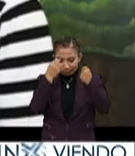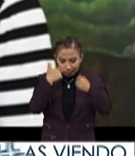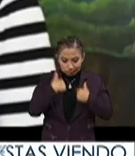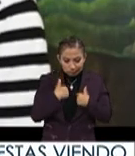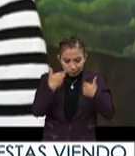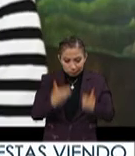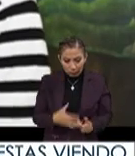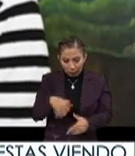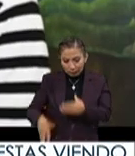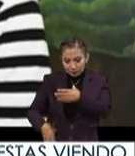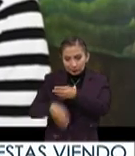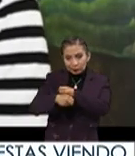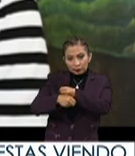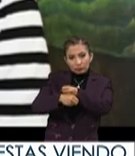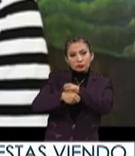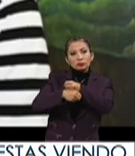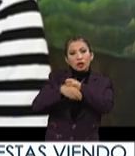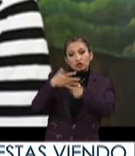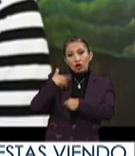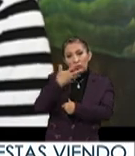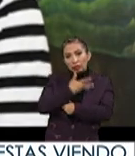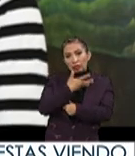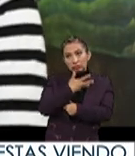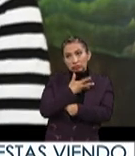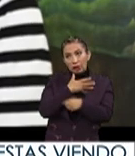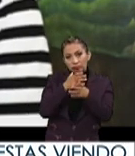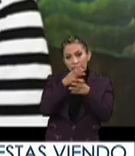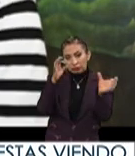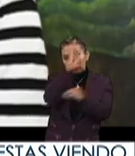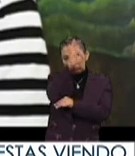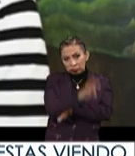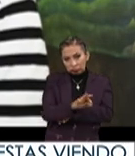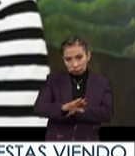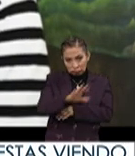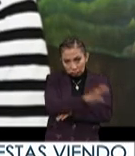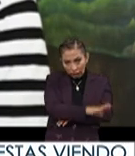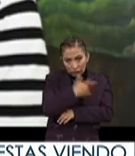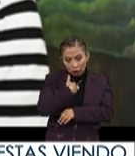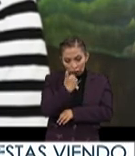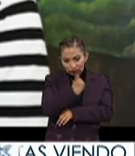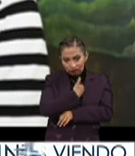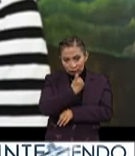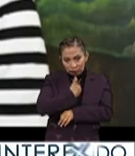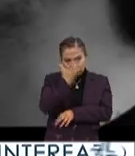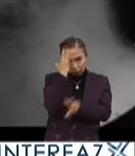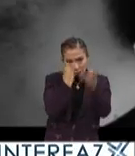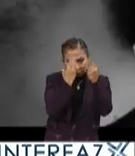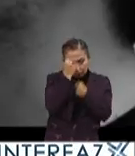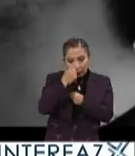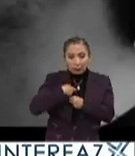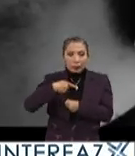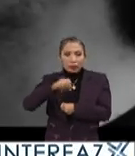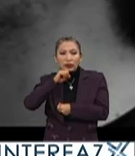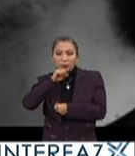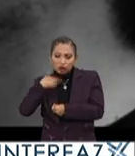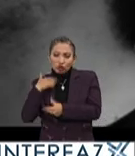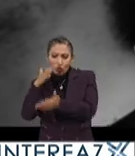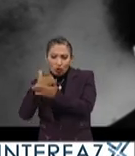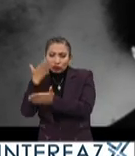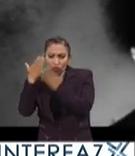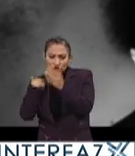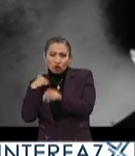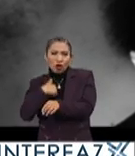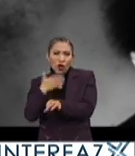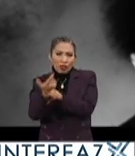está complementada. Tengo un gran porcentaje de ser autodidacta, pero también he estudiado. Tengo